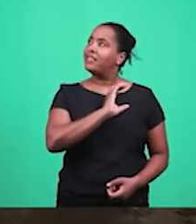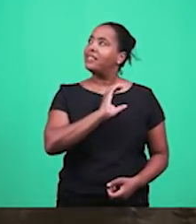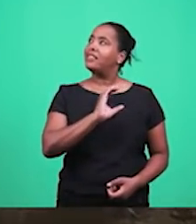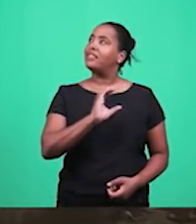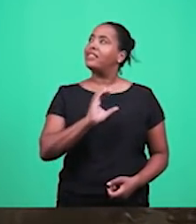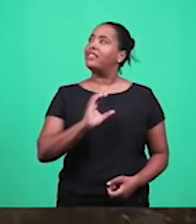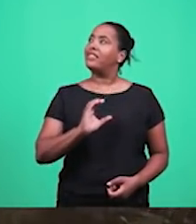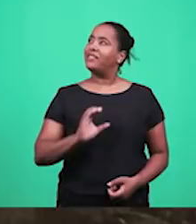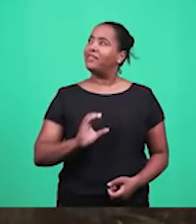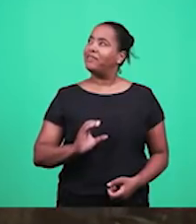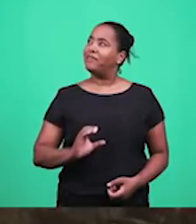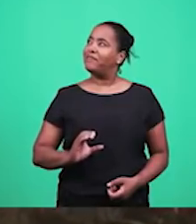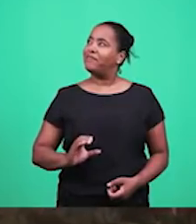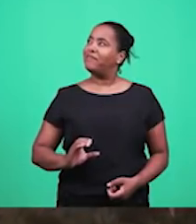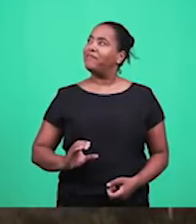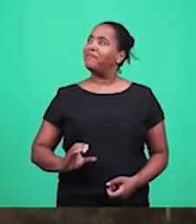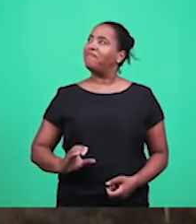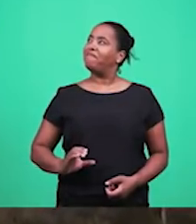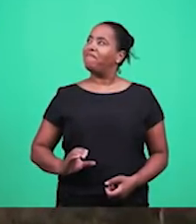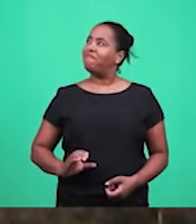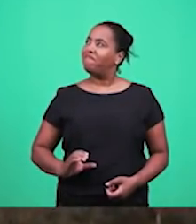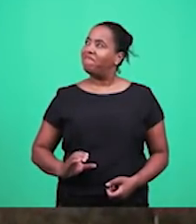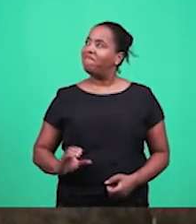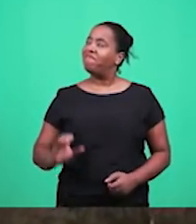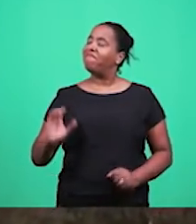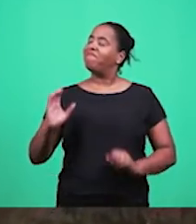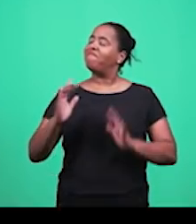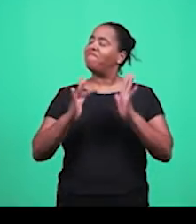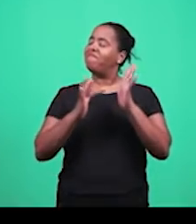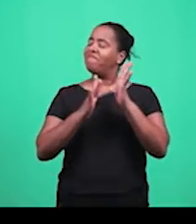d sí